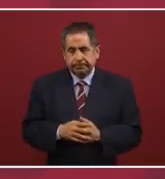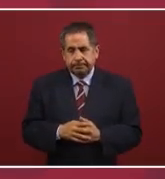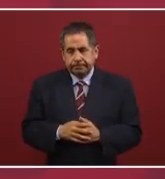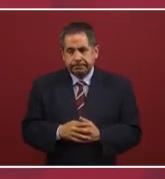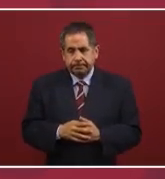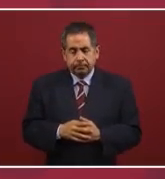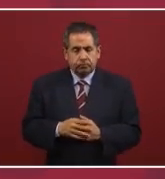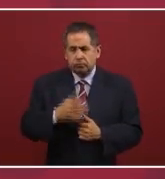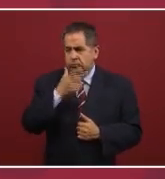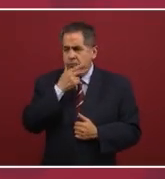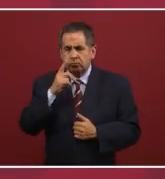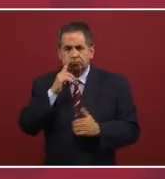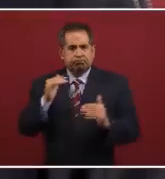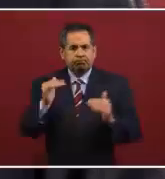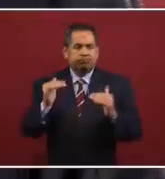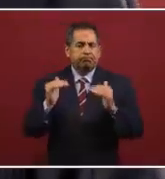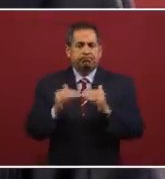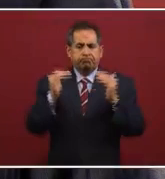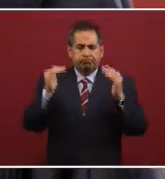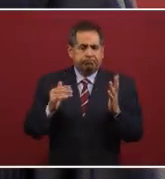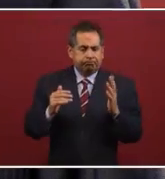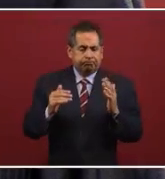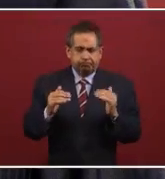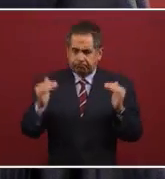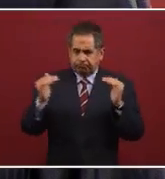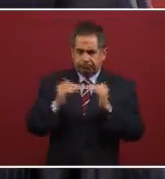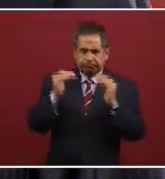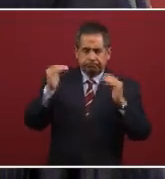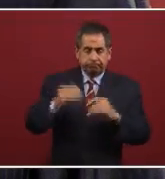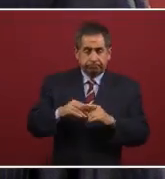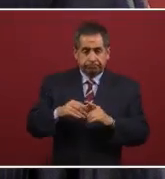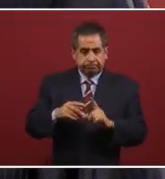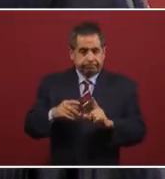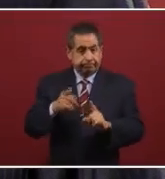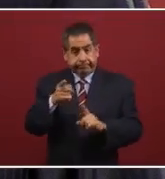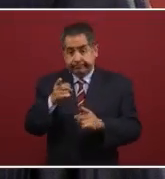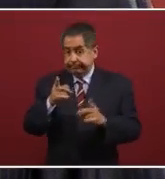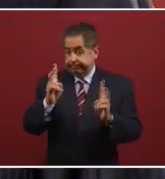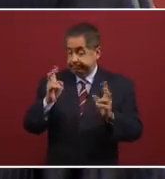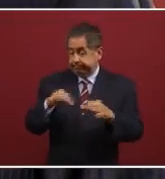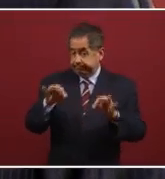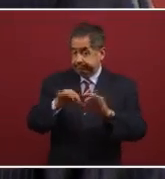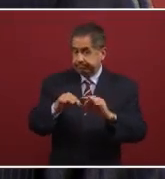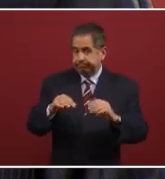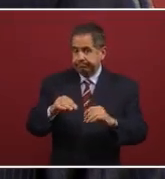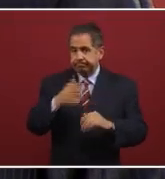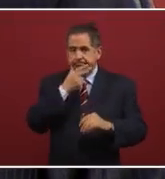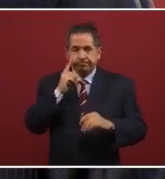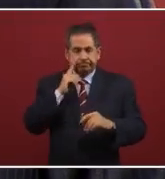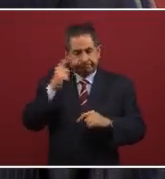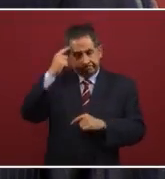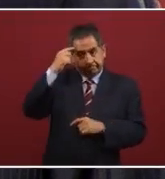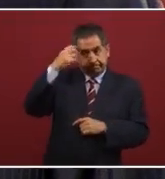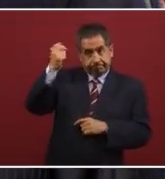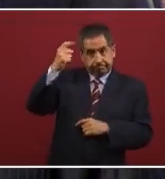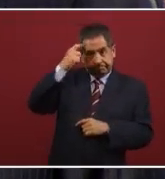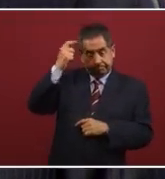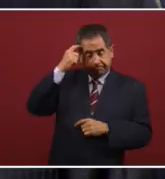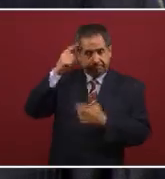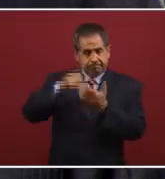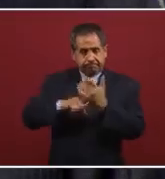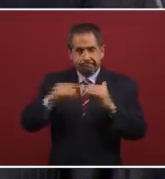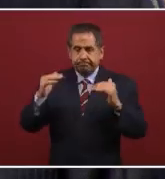del hombre y la mujer, igualdad de género, que es un tema importantísimo, que siempre las mujeres